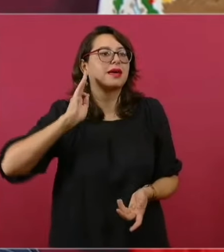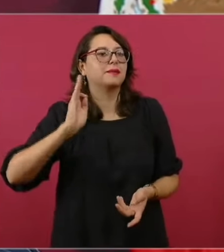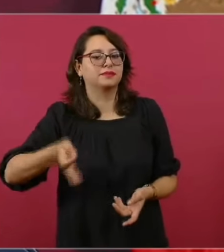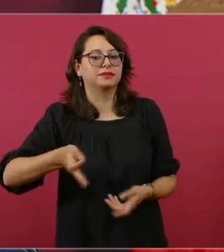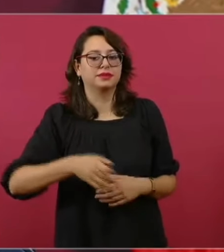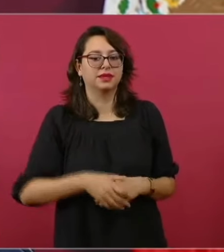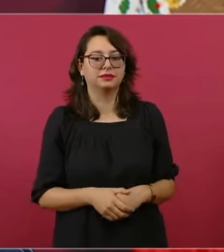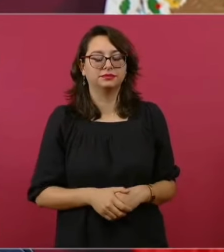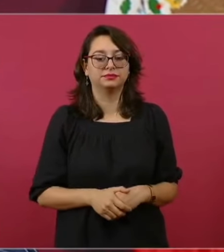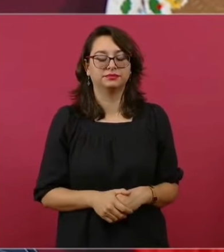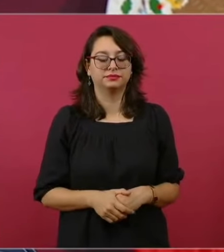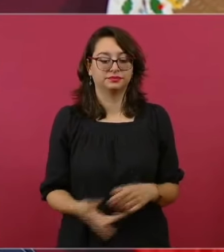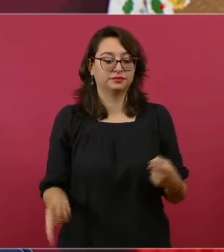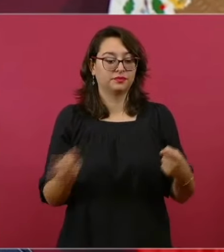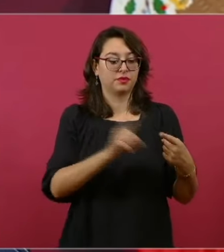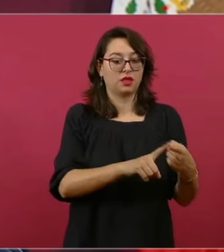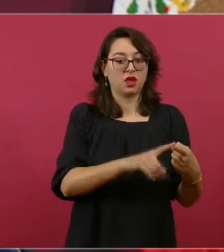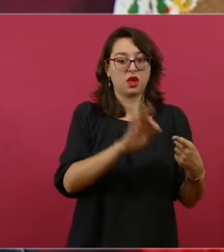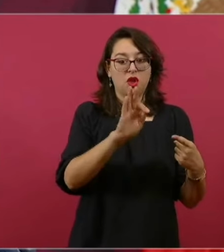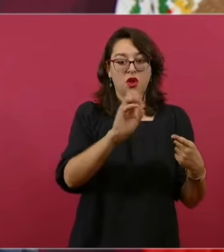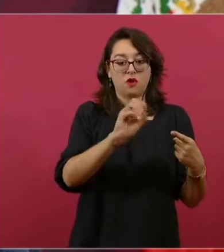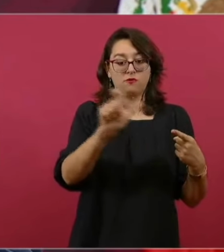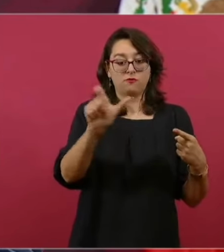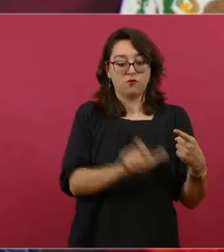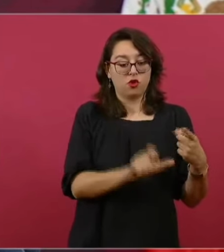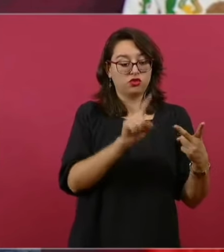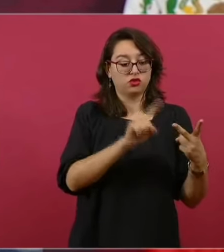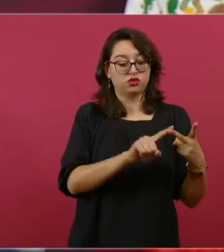Y Xóchitl, que ahora